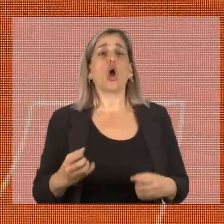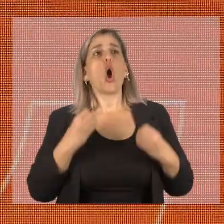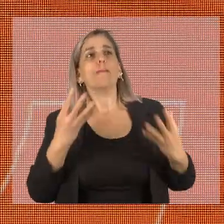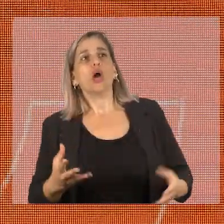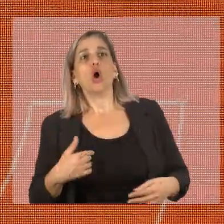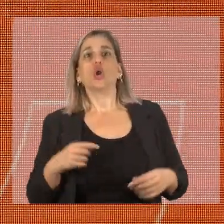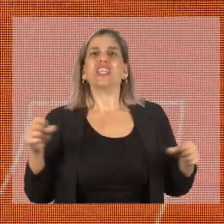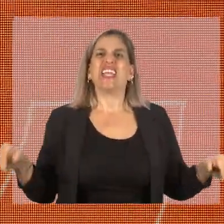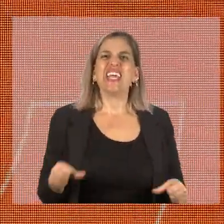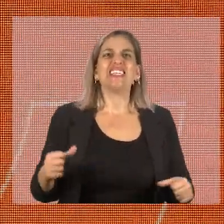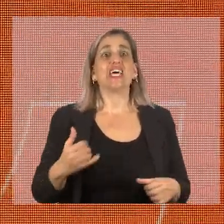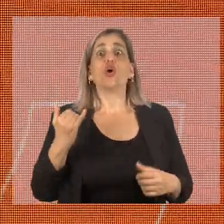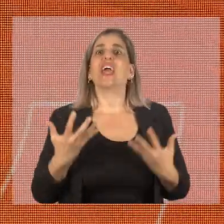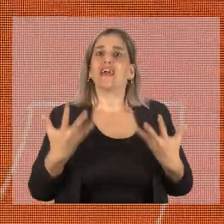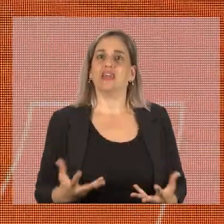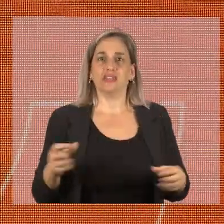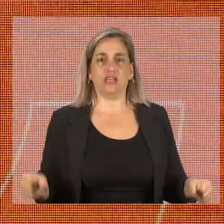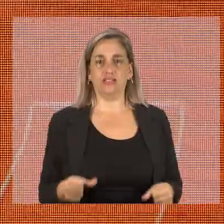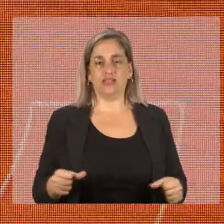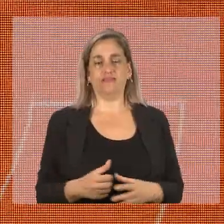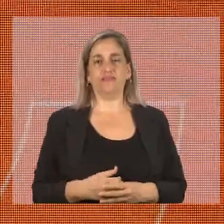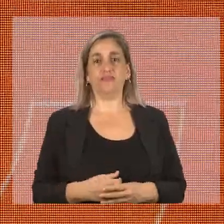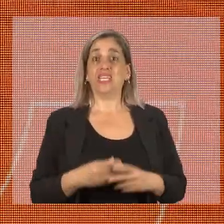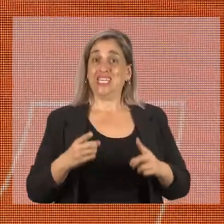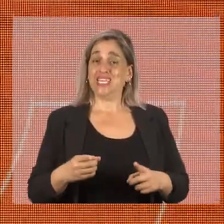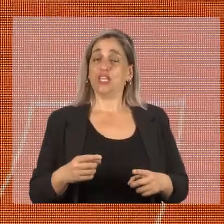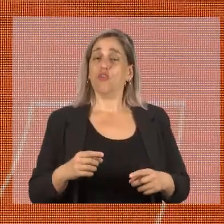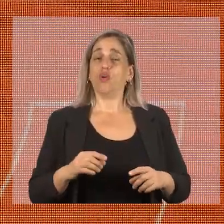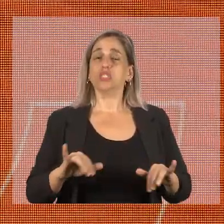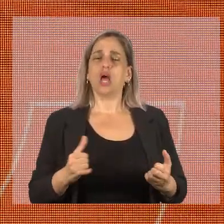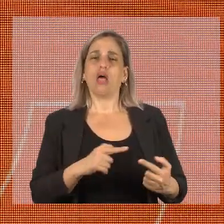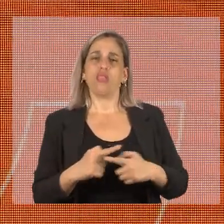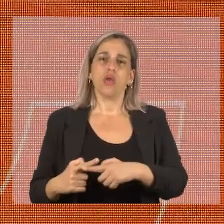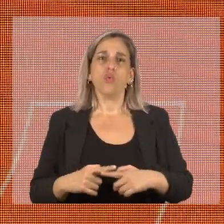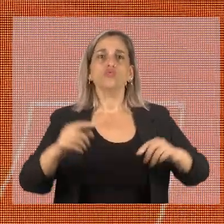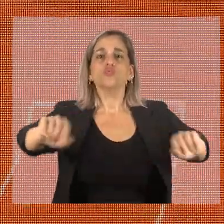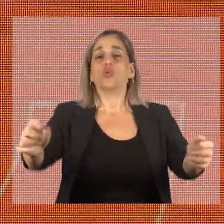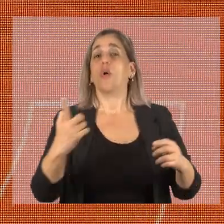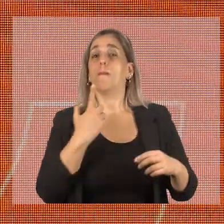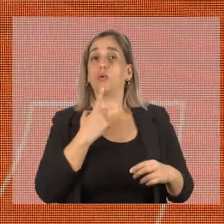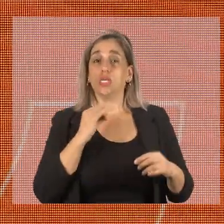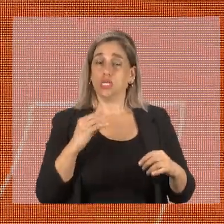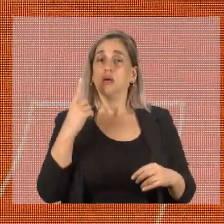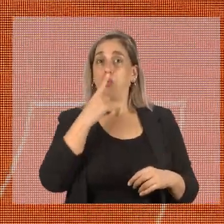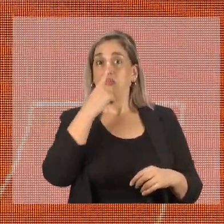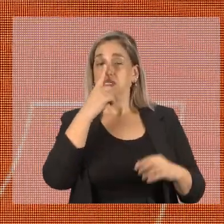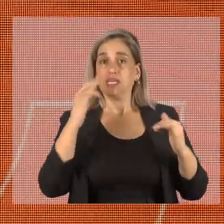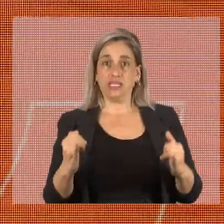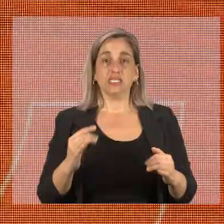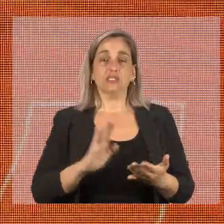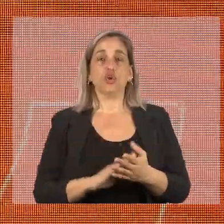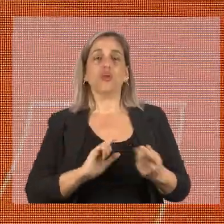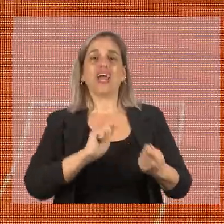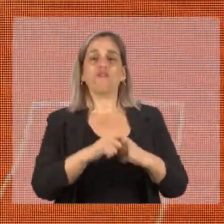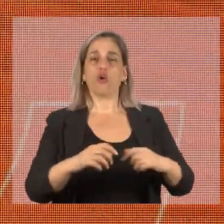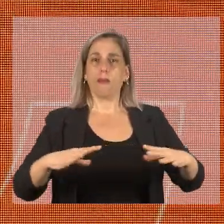O mejor dicho, cuando tenés que hacer lo que querés hacer. Y esta fue una discusión política interesante en